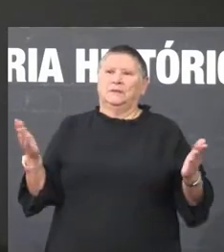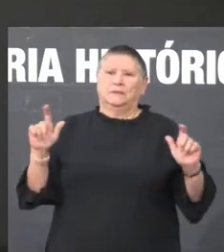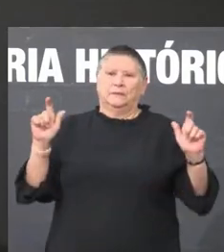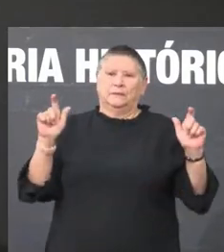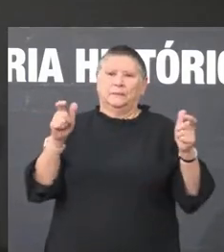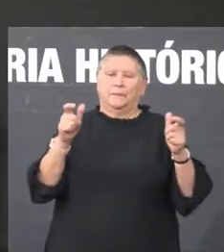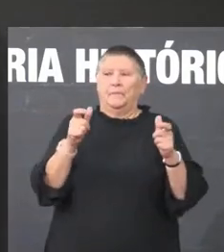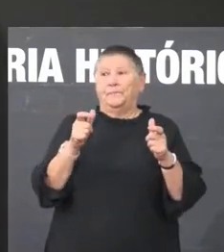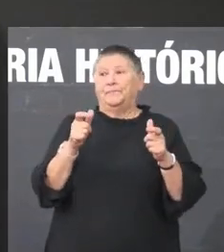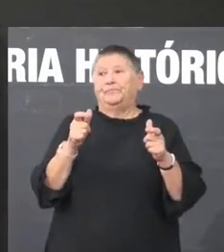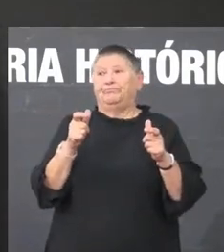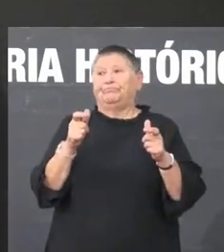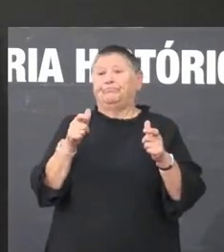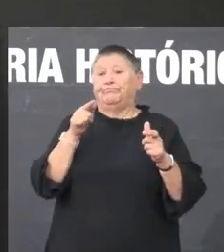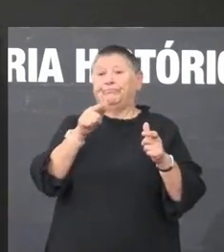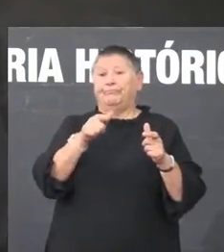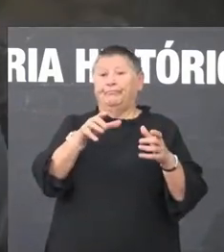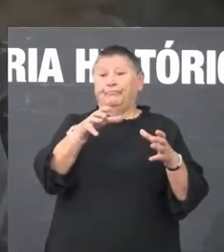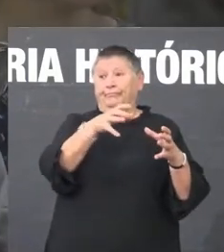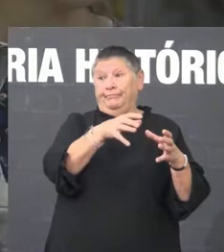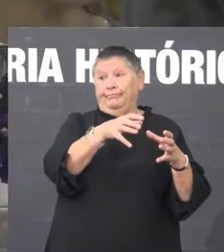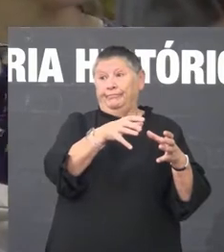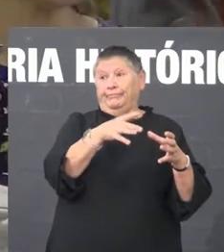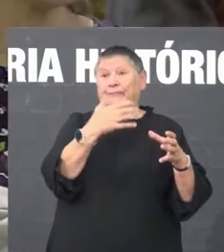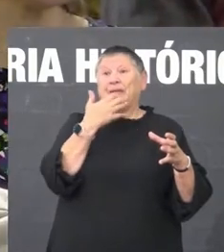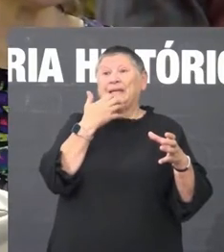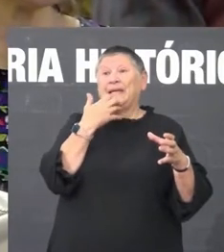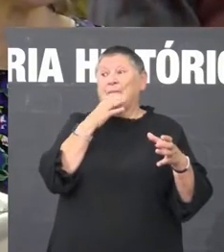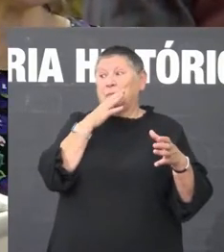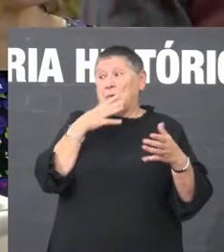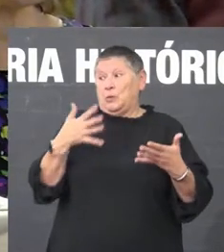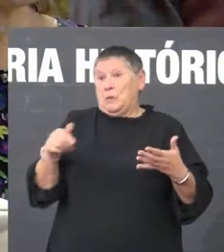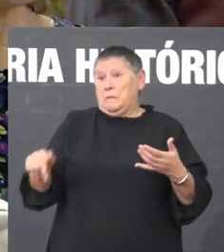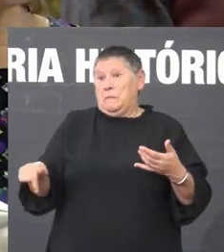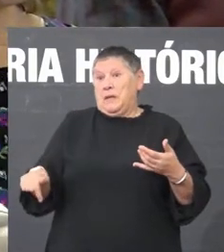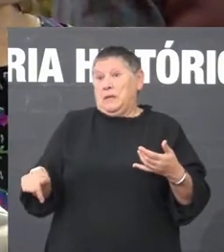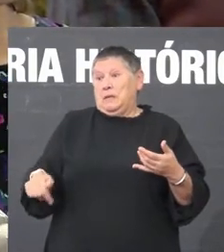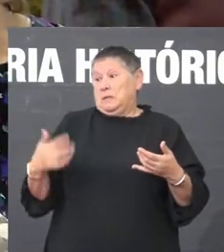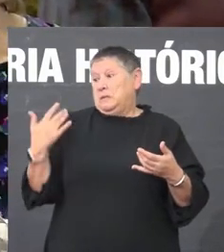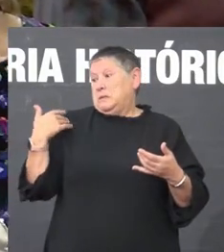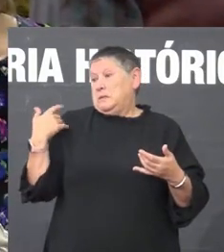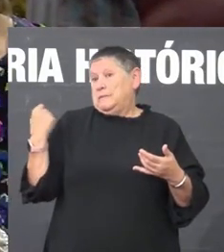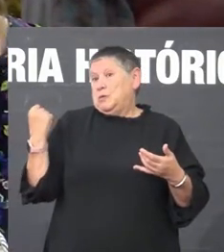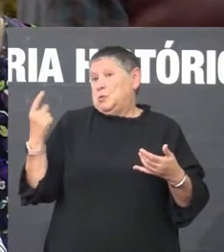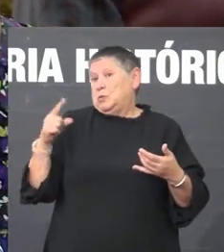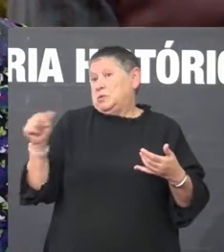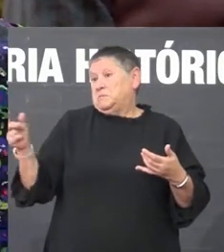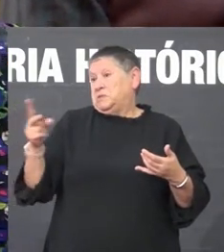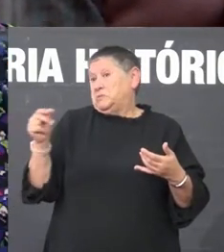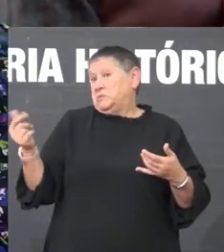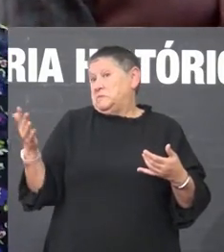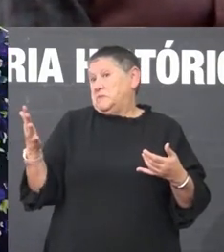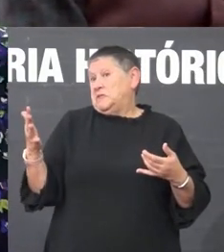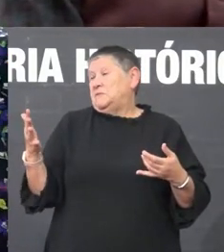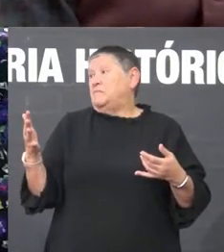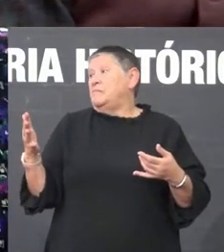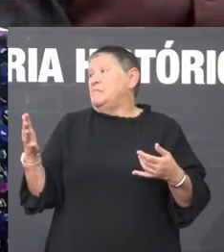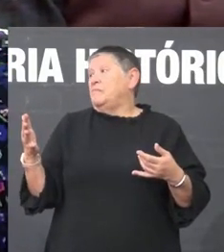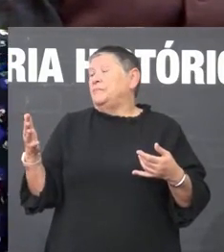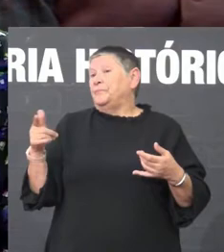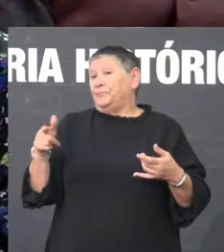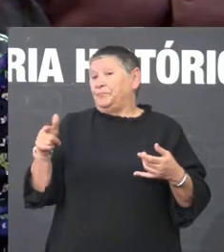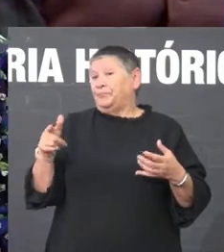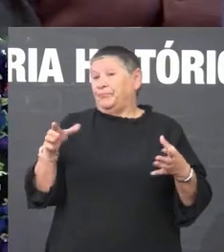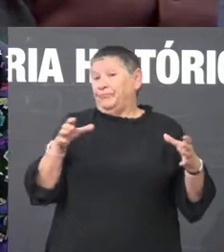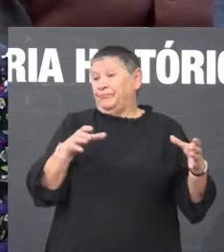Claro, trasladémoslo, y voy a ir a ejemplos muy recientes, de esta última semana o dos semanas. Traslademos